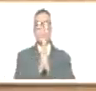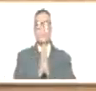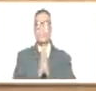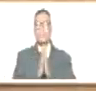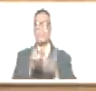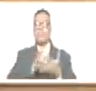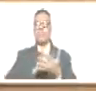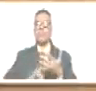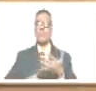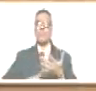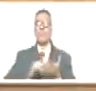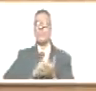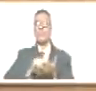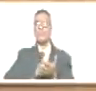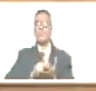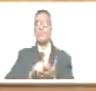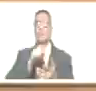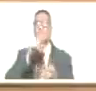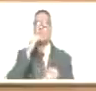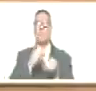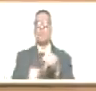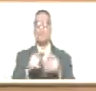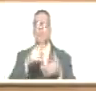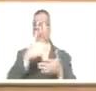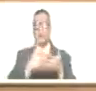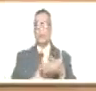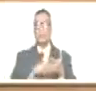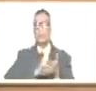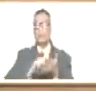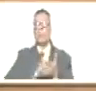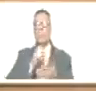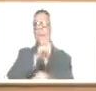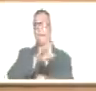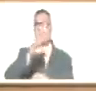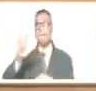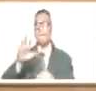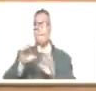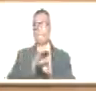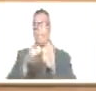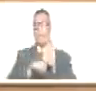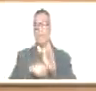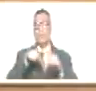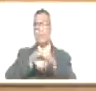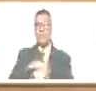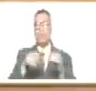a el penúltimo párrafo del artículo 25 del Reglamento Interior y de Debate.